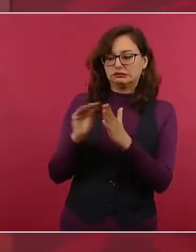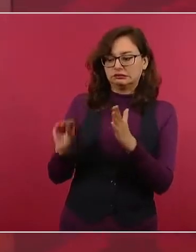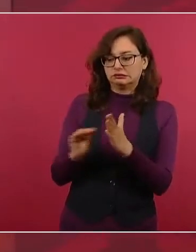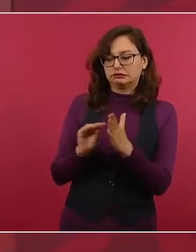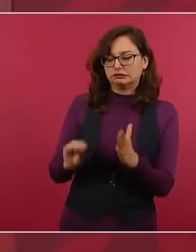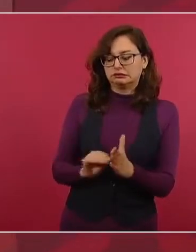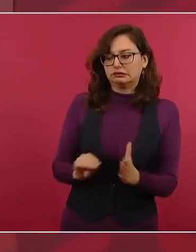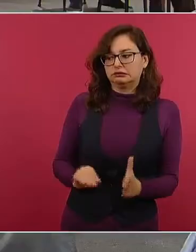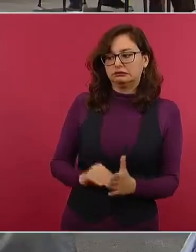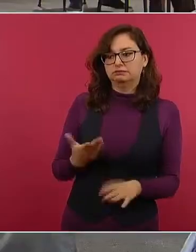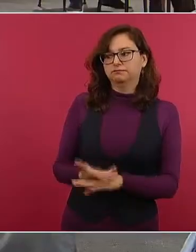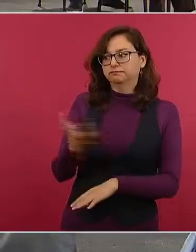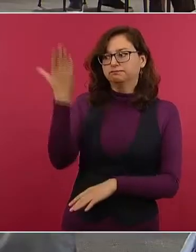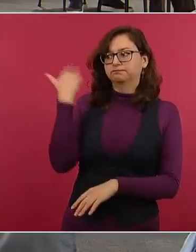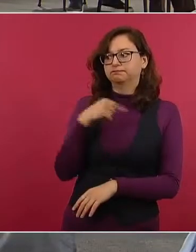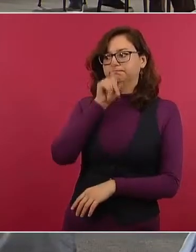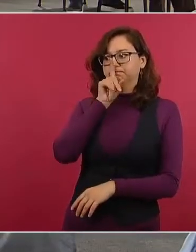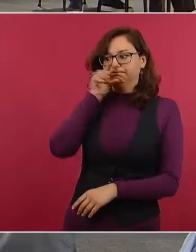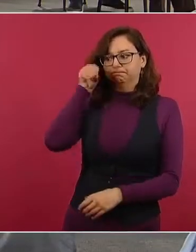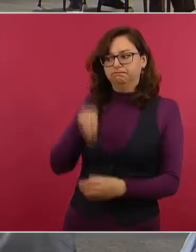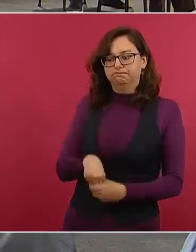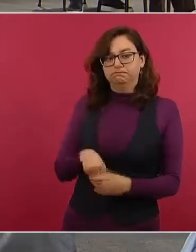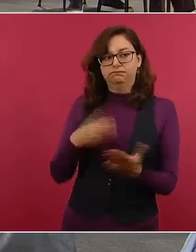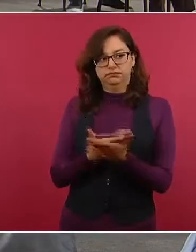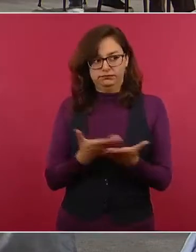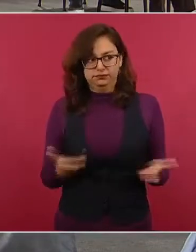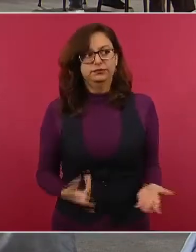México era la corrupción.